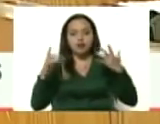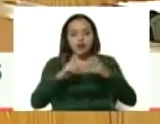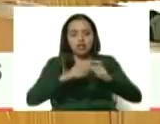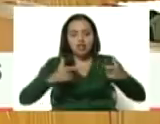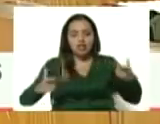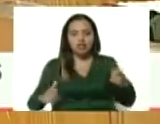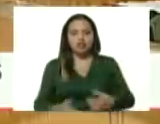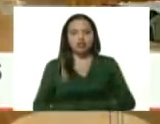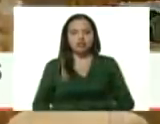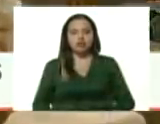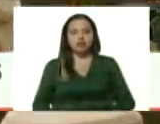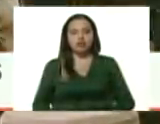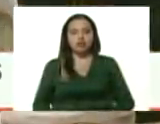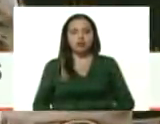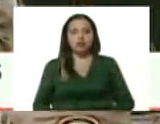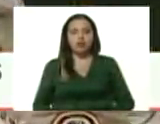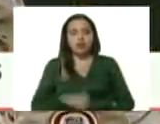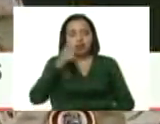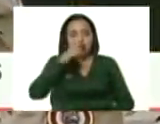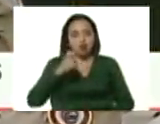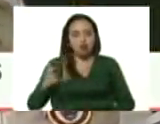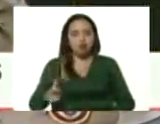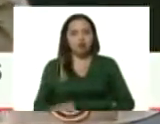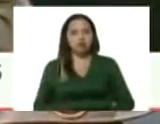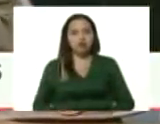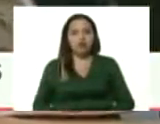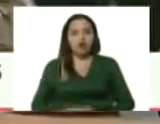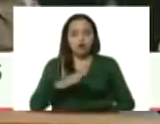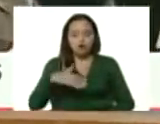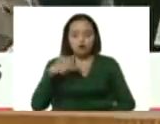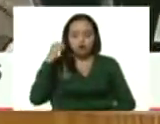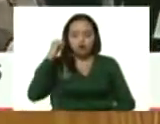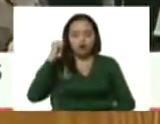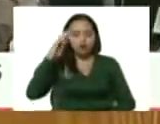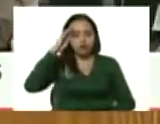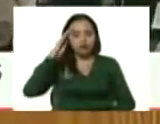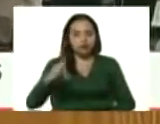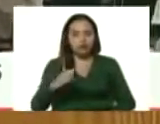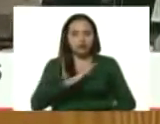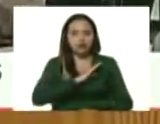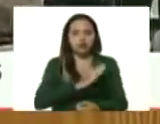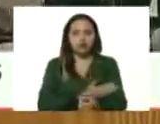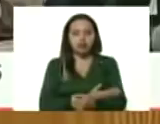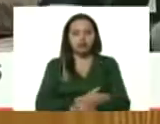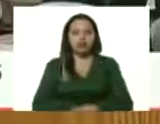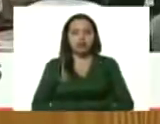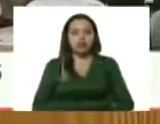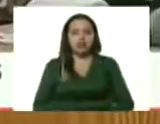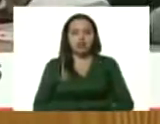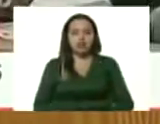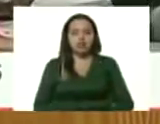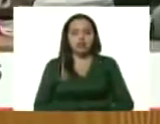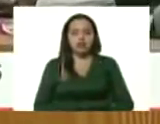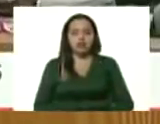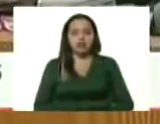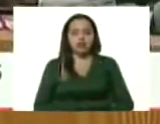del almirantazgo a nuestro pueblo, al poder popular militar de la Milicia Nacional Bolivariana.